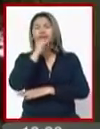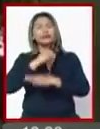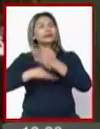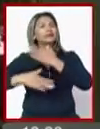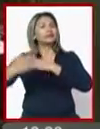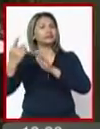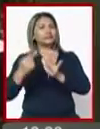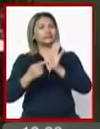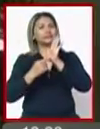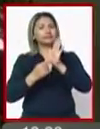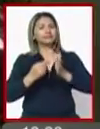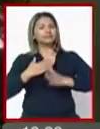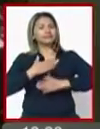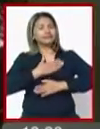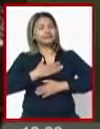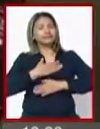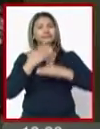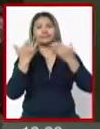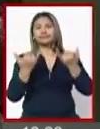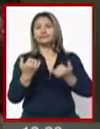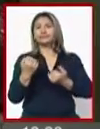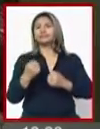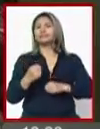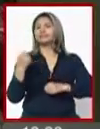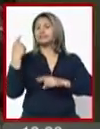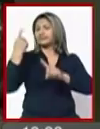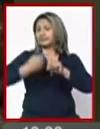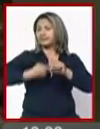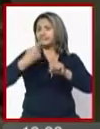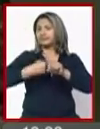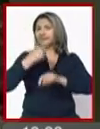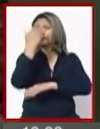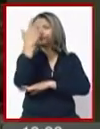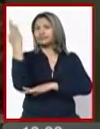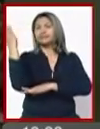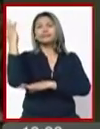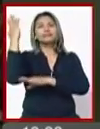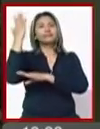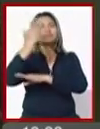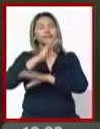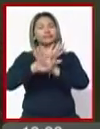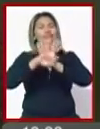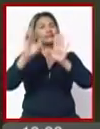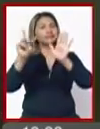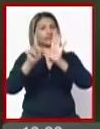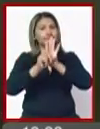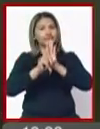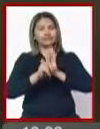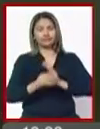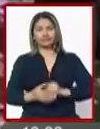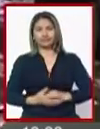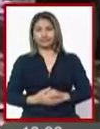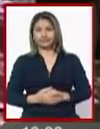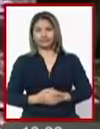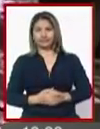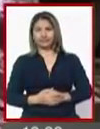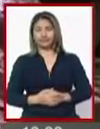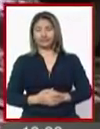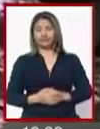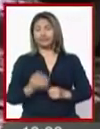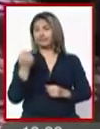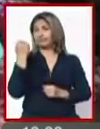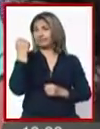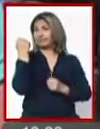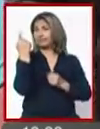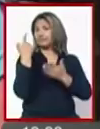motoyoé que los vecinos disfrutaban. Ahora, pasados los meses, el mismo fue talado de manera ilegal, según los del colectivo. Nos llama muchísimo